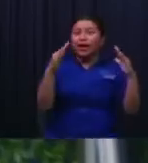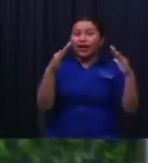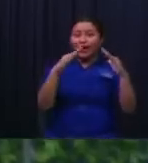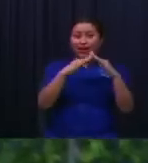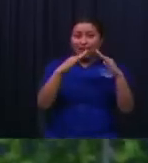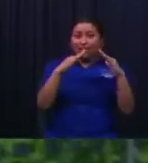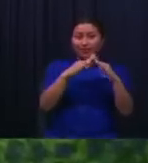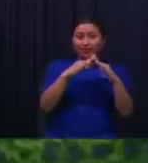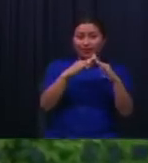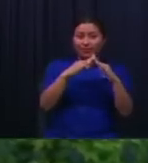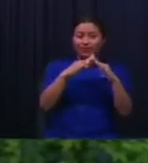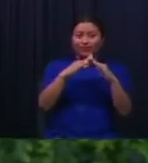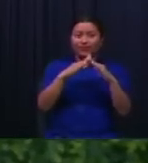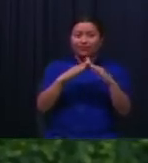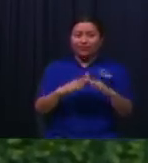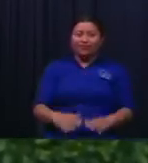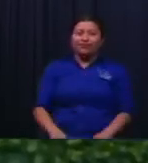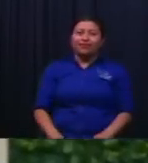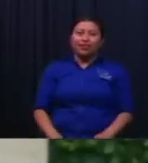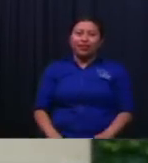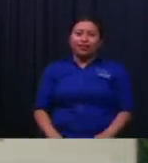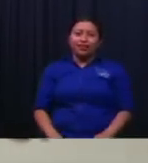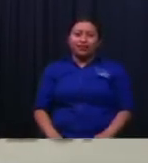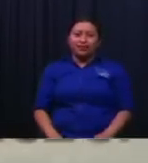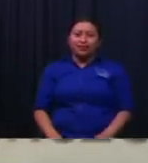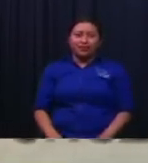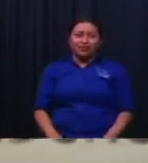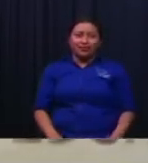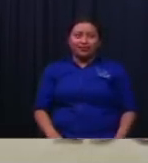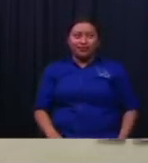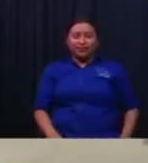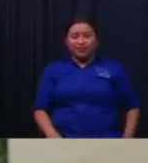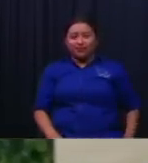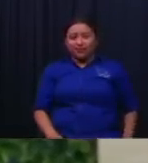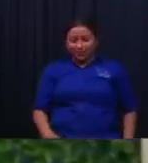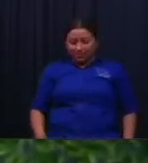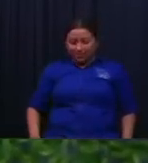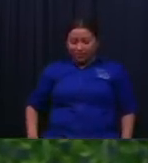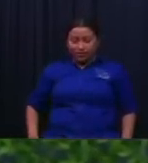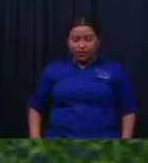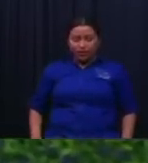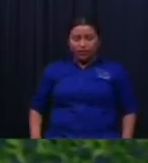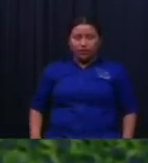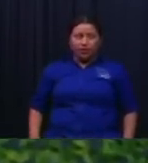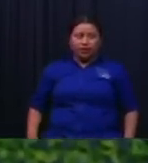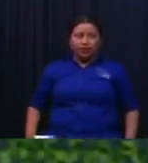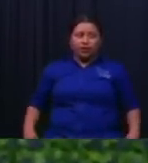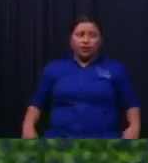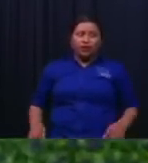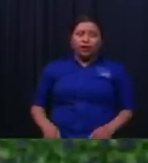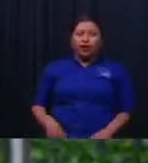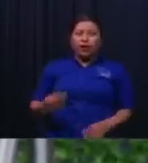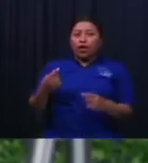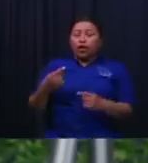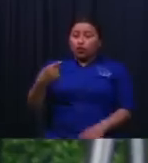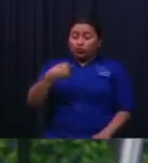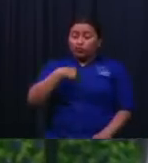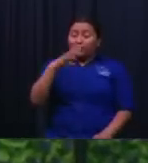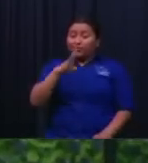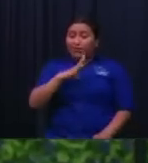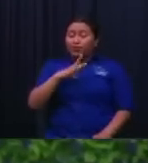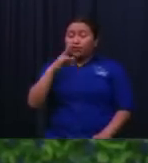video, no sé qué día. No voy a creer que solo me paso viendo videos, ¿verdad, hermano? pero tengo que supervisar a mis hijos a ver qué